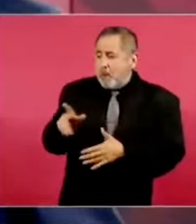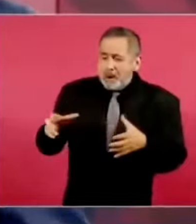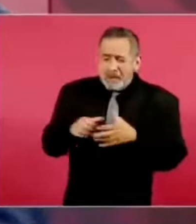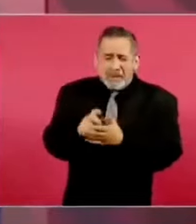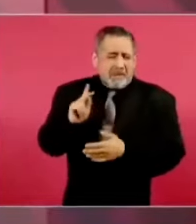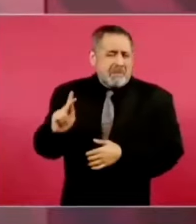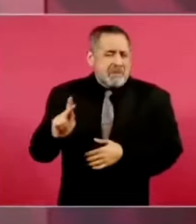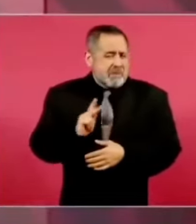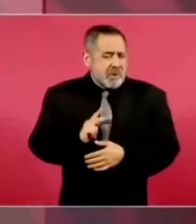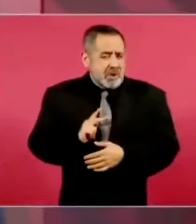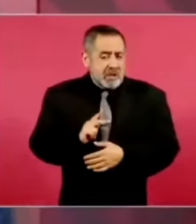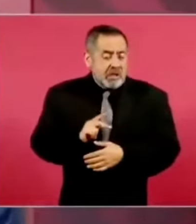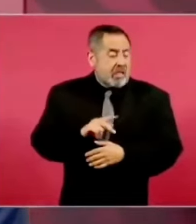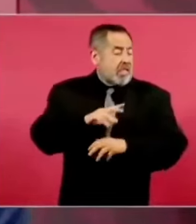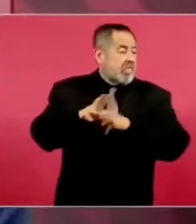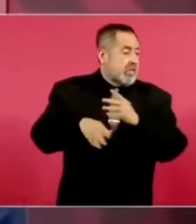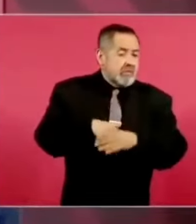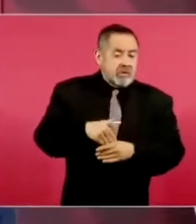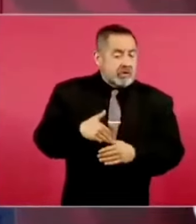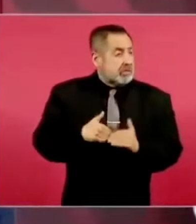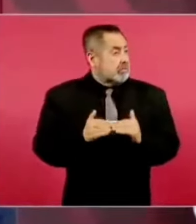desprecias al